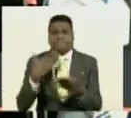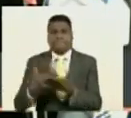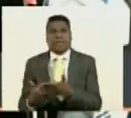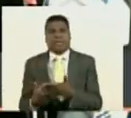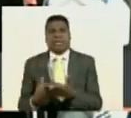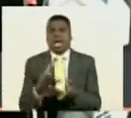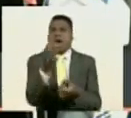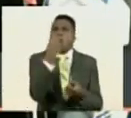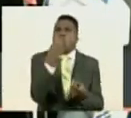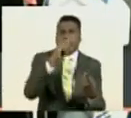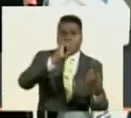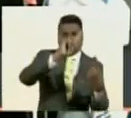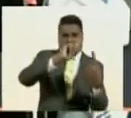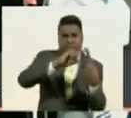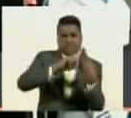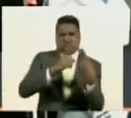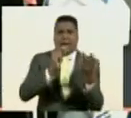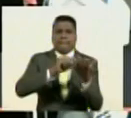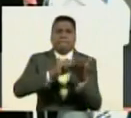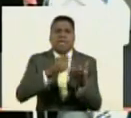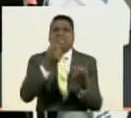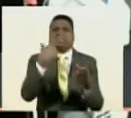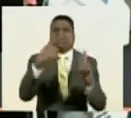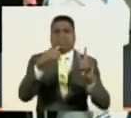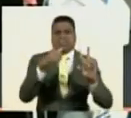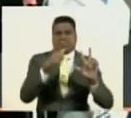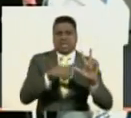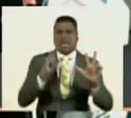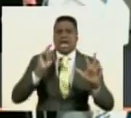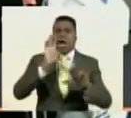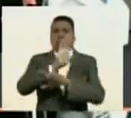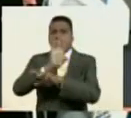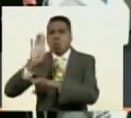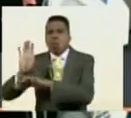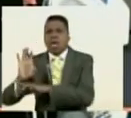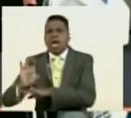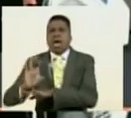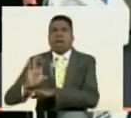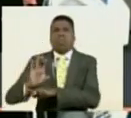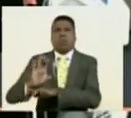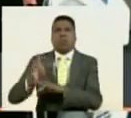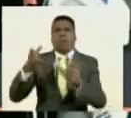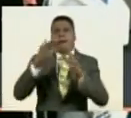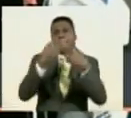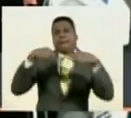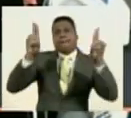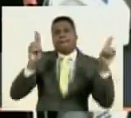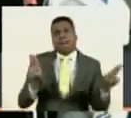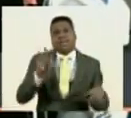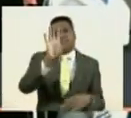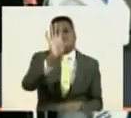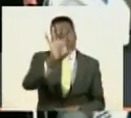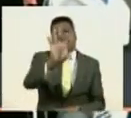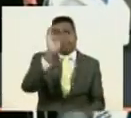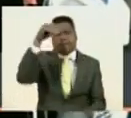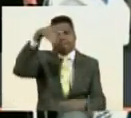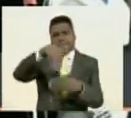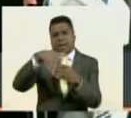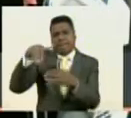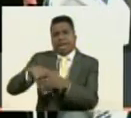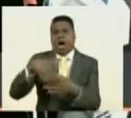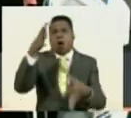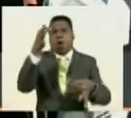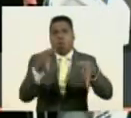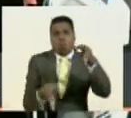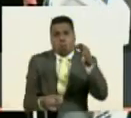es comida, medicinas, seguridad, paz y elecciones justas. De